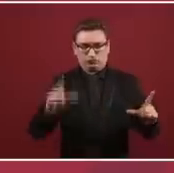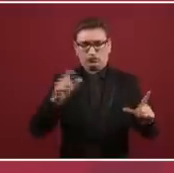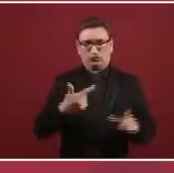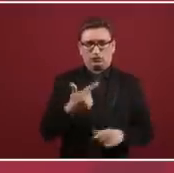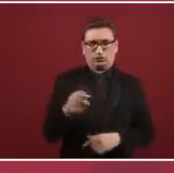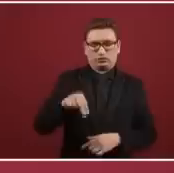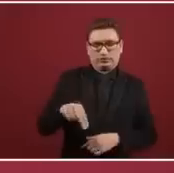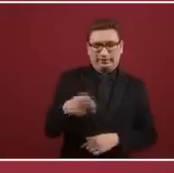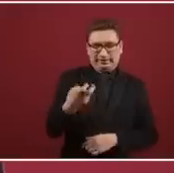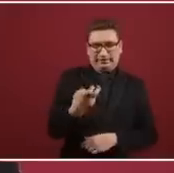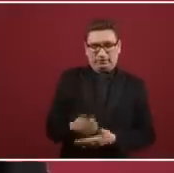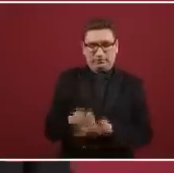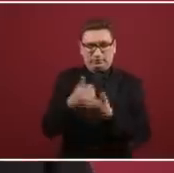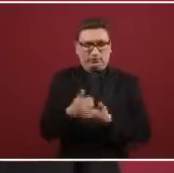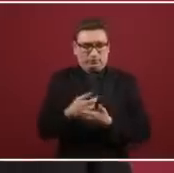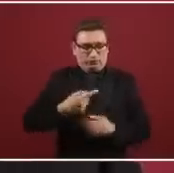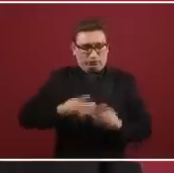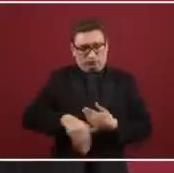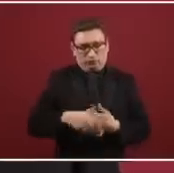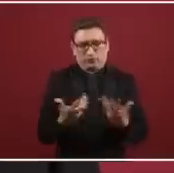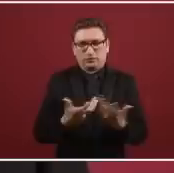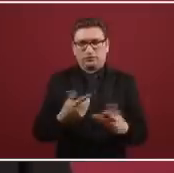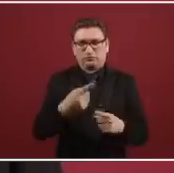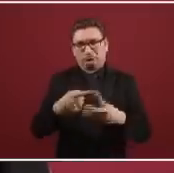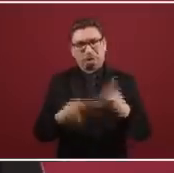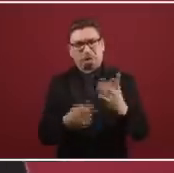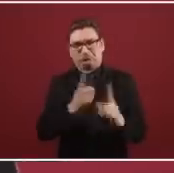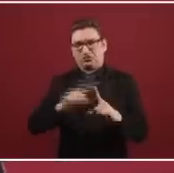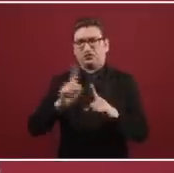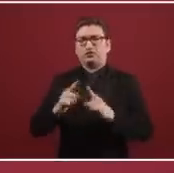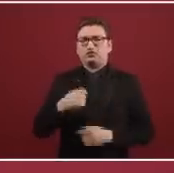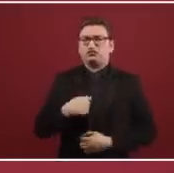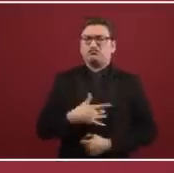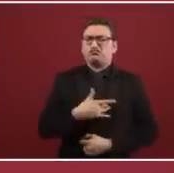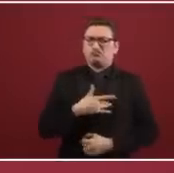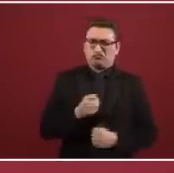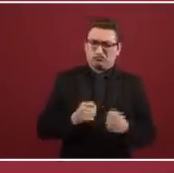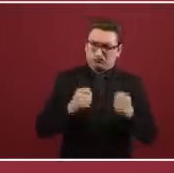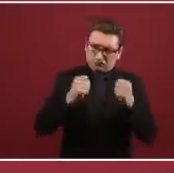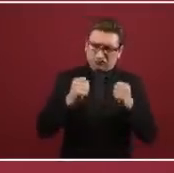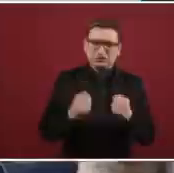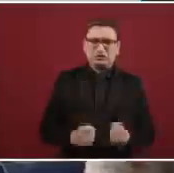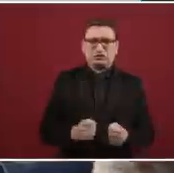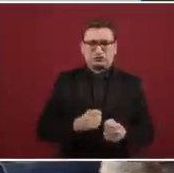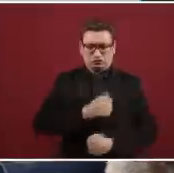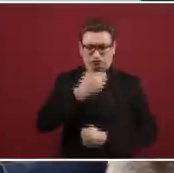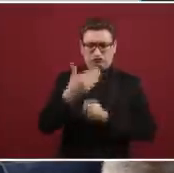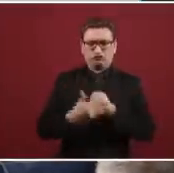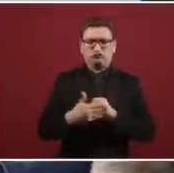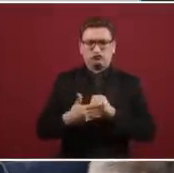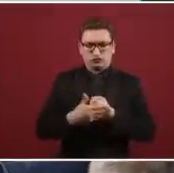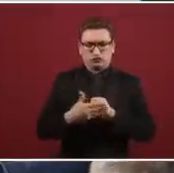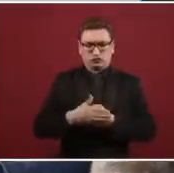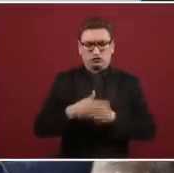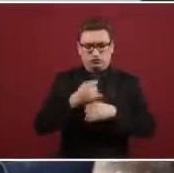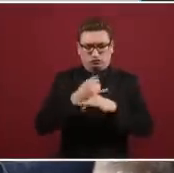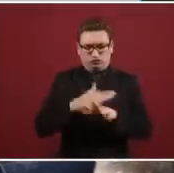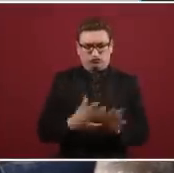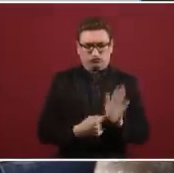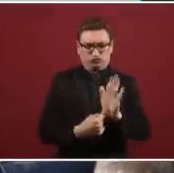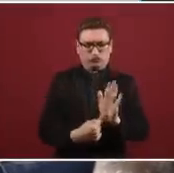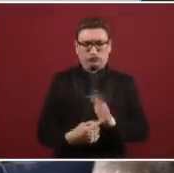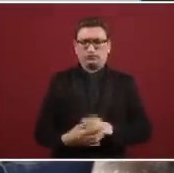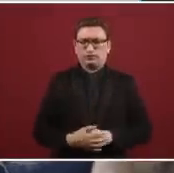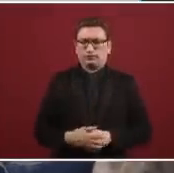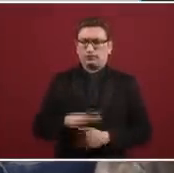acciones, y estoy convencido de que vamos a entregar mejores cuentas. ¿Pero a qué se